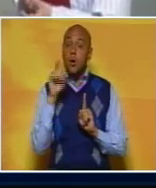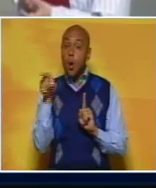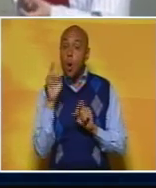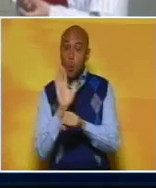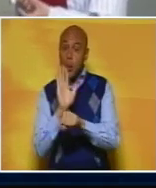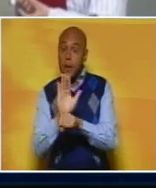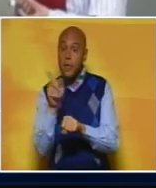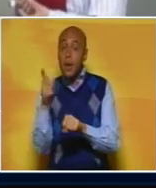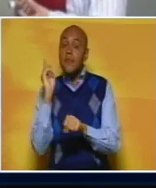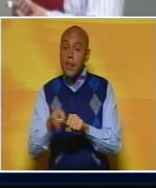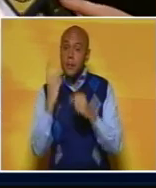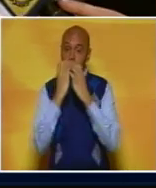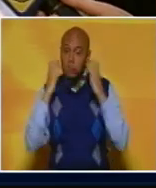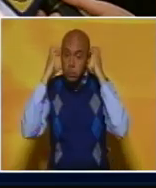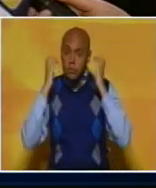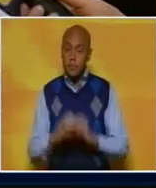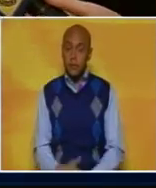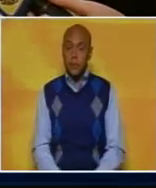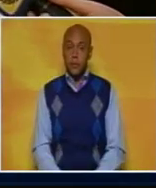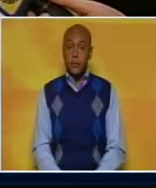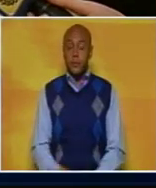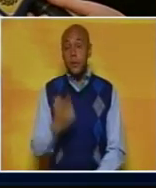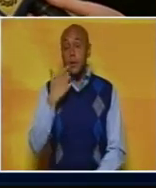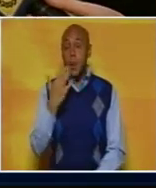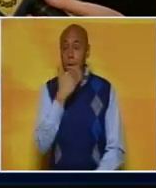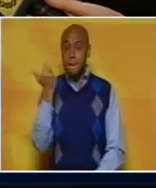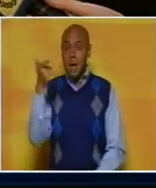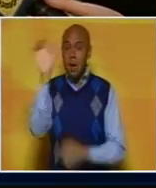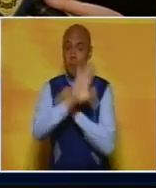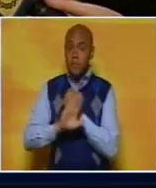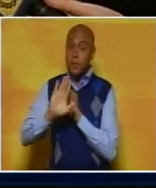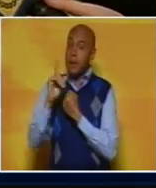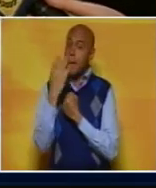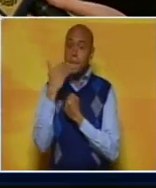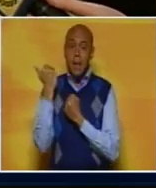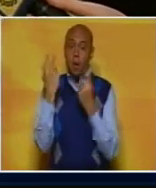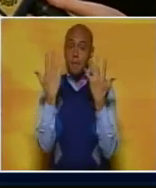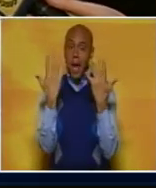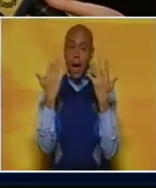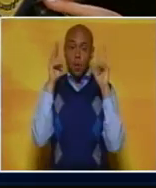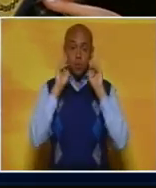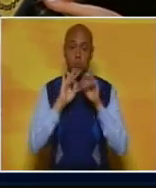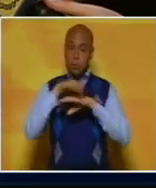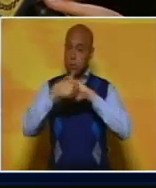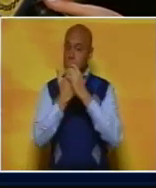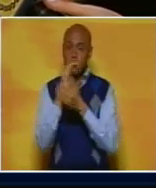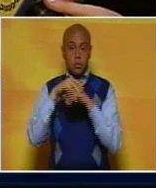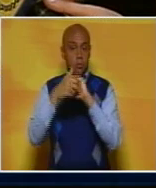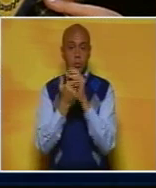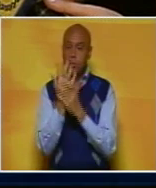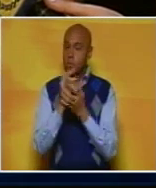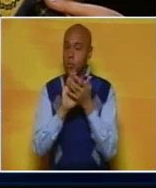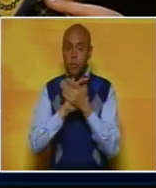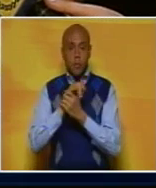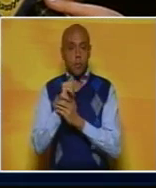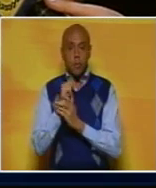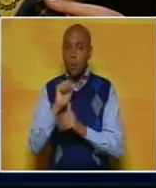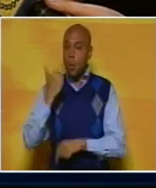pacientes usen tapabocas. La medida preventiva más eficaz es lavarse las manos en todo momento, ¿ok?